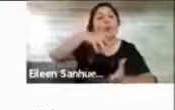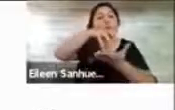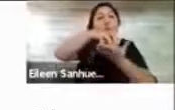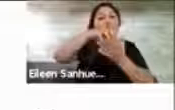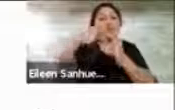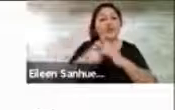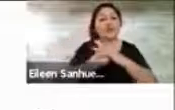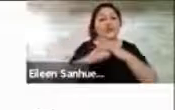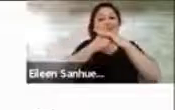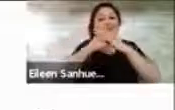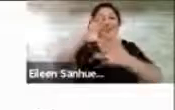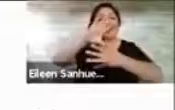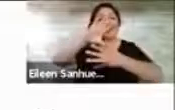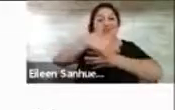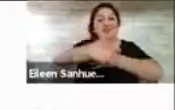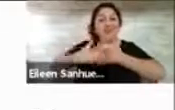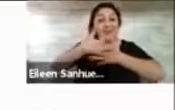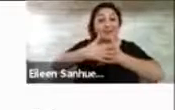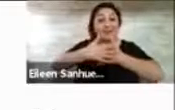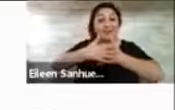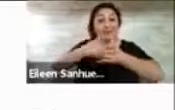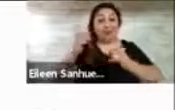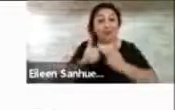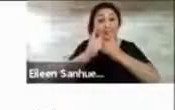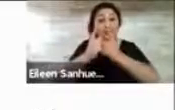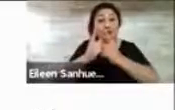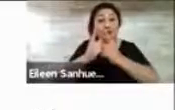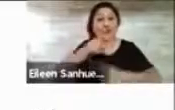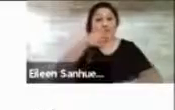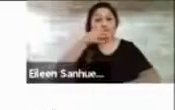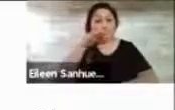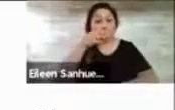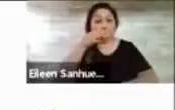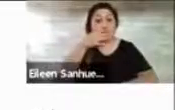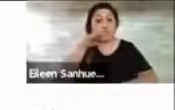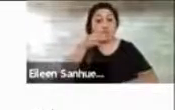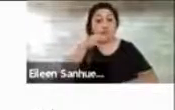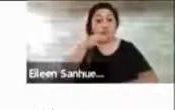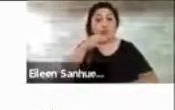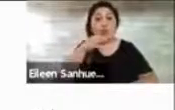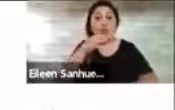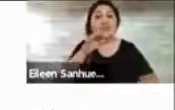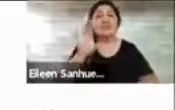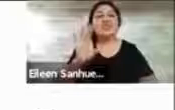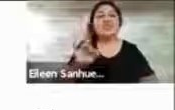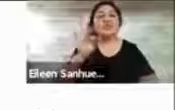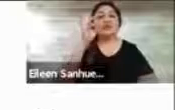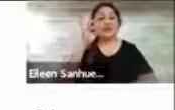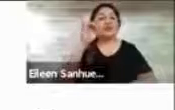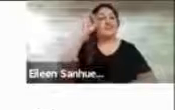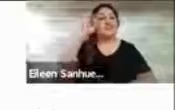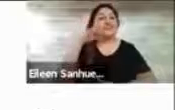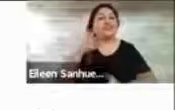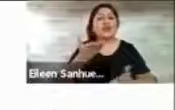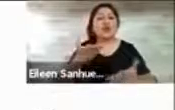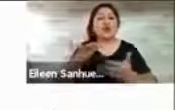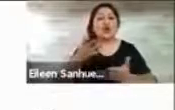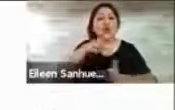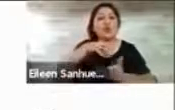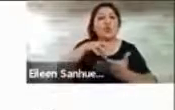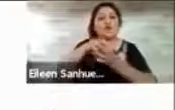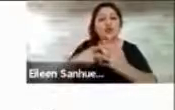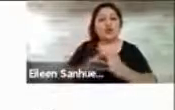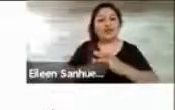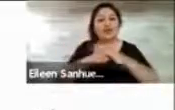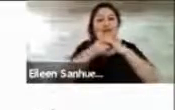que son pequeñas narraciones que cuentan como ciertos descubrimientos o saberes que tenían los pueblos originarios, en el fondo para mostrarle a los niños que no todos